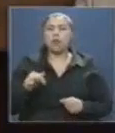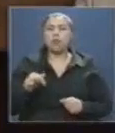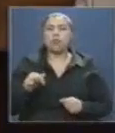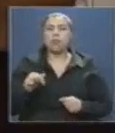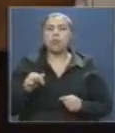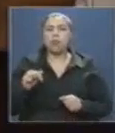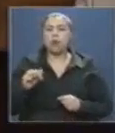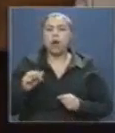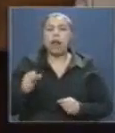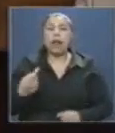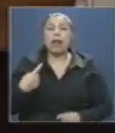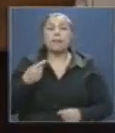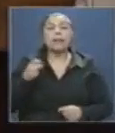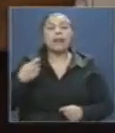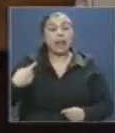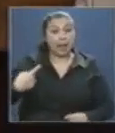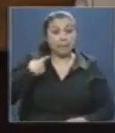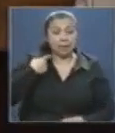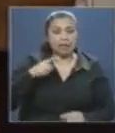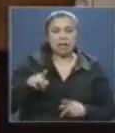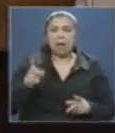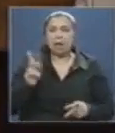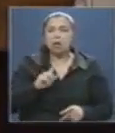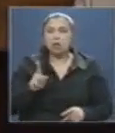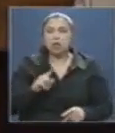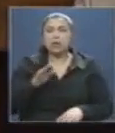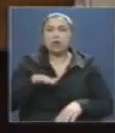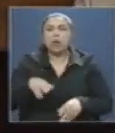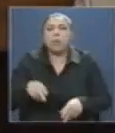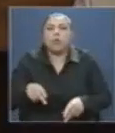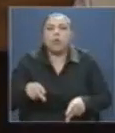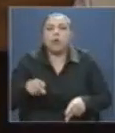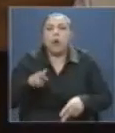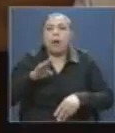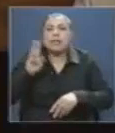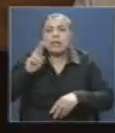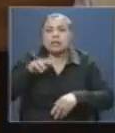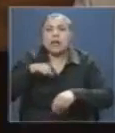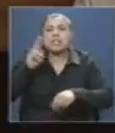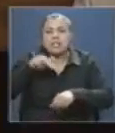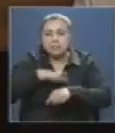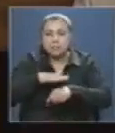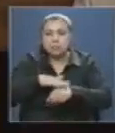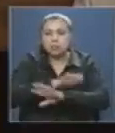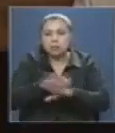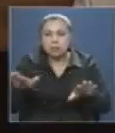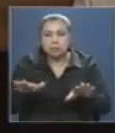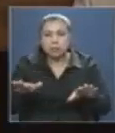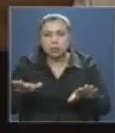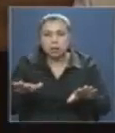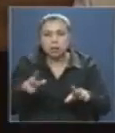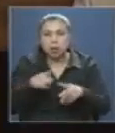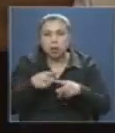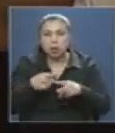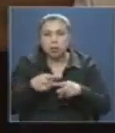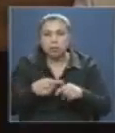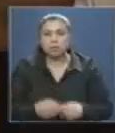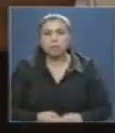acumulación de datos sin consentimiento del ciudadano que termina por algún software,